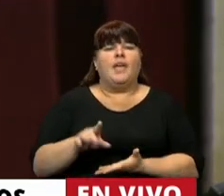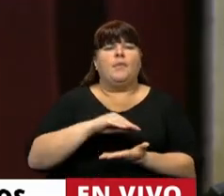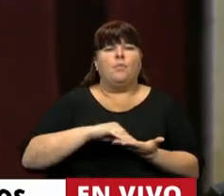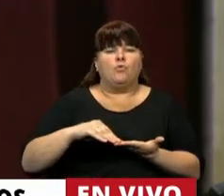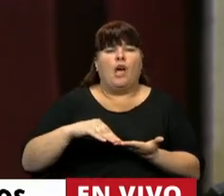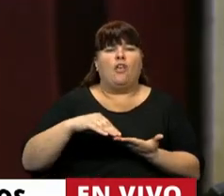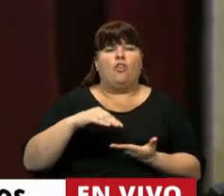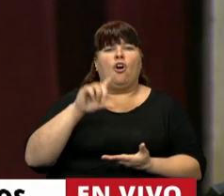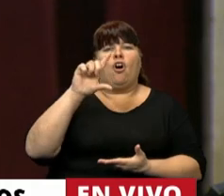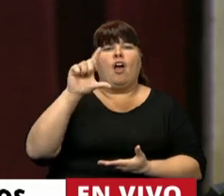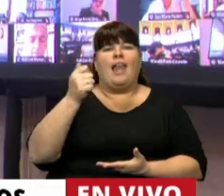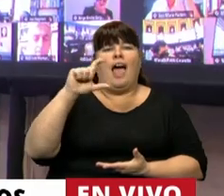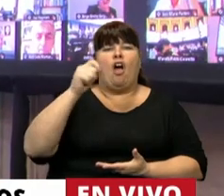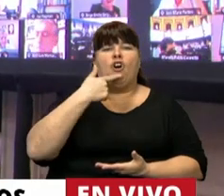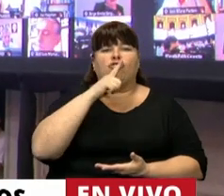Diputado Jorge Lacoste.